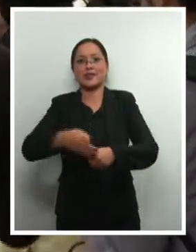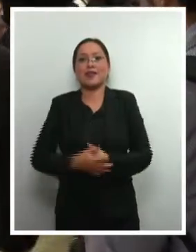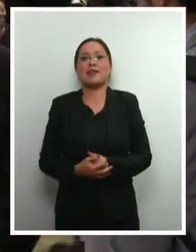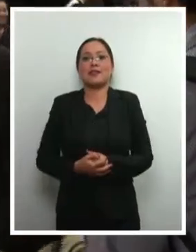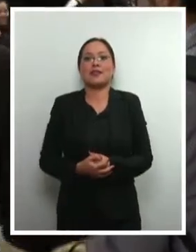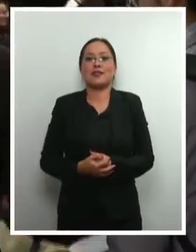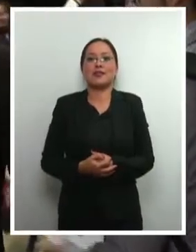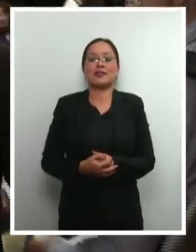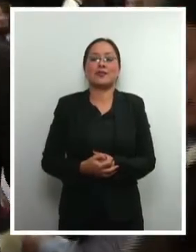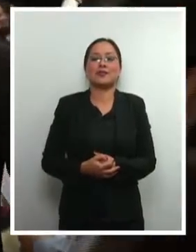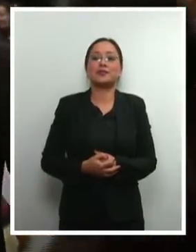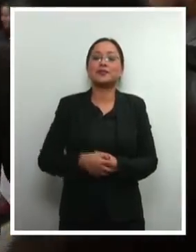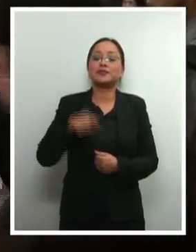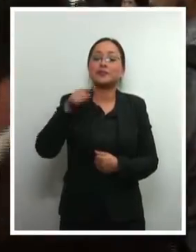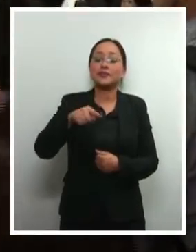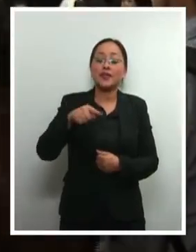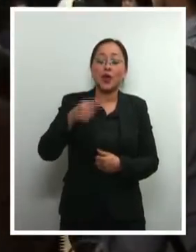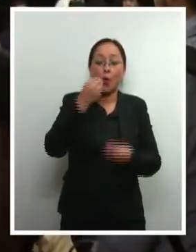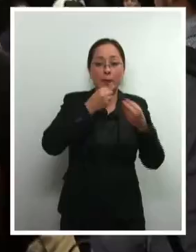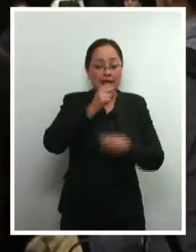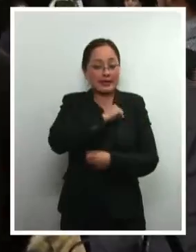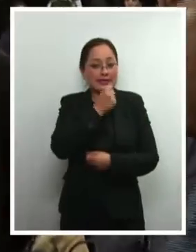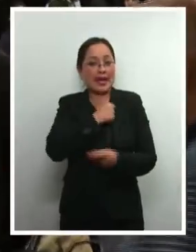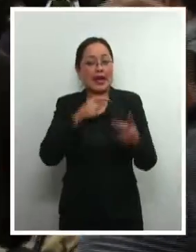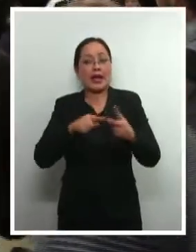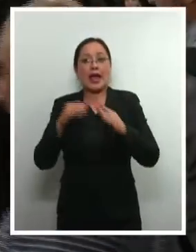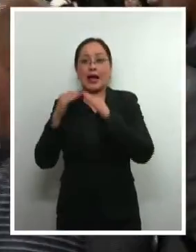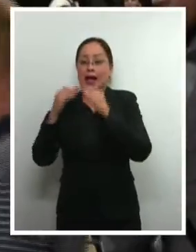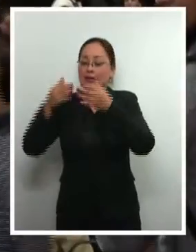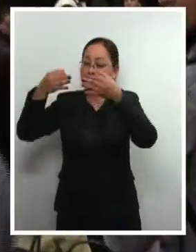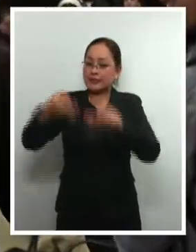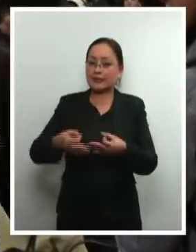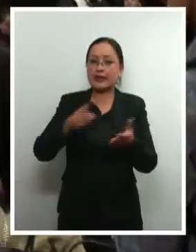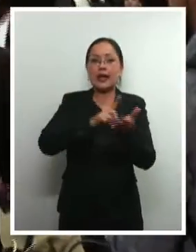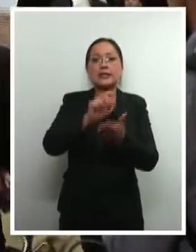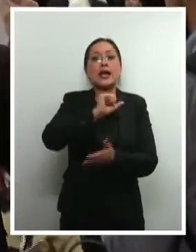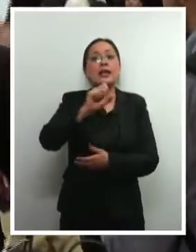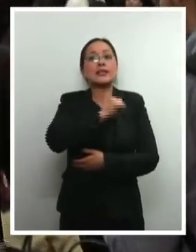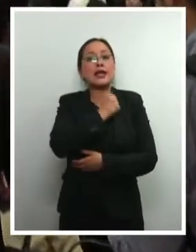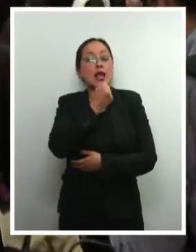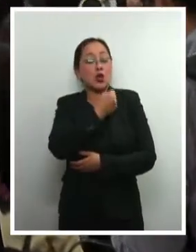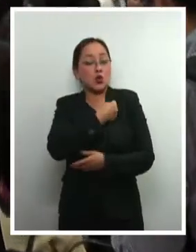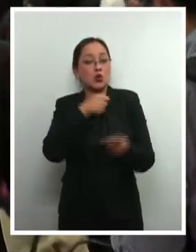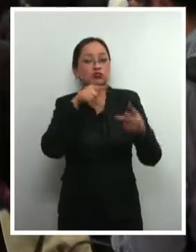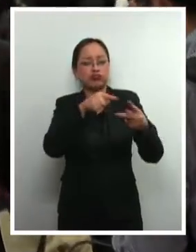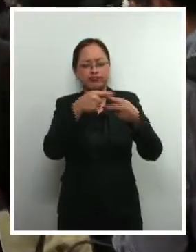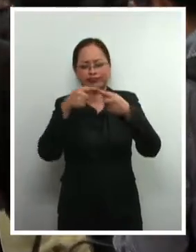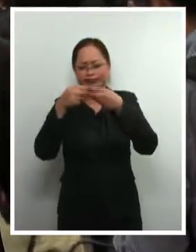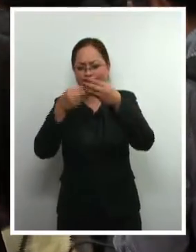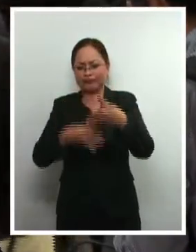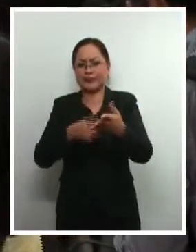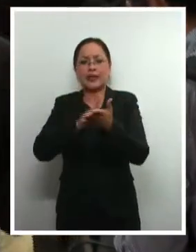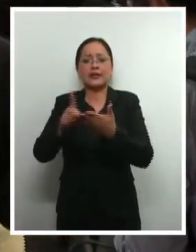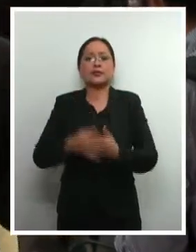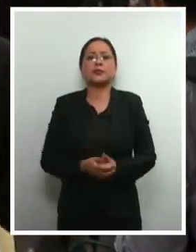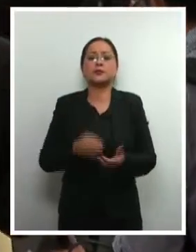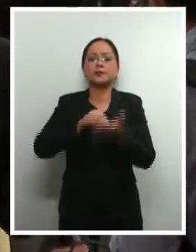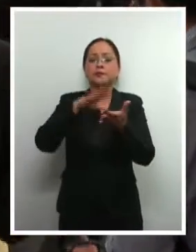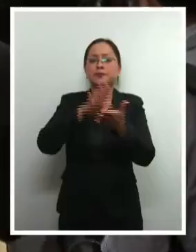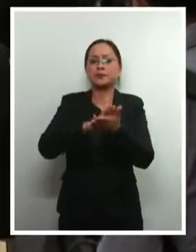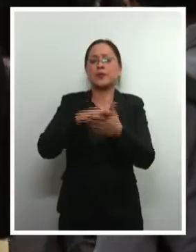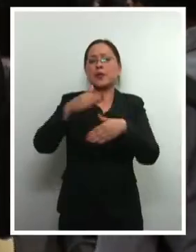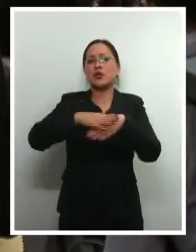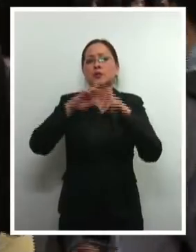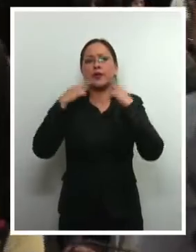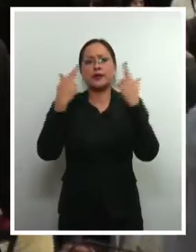a la alimentación y a la nutrición y a la vivienda, así como derecho a la salud, entre otros. Se ha dado cita para